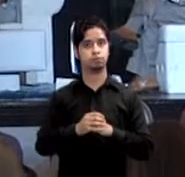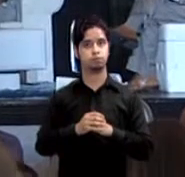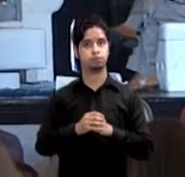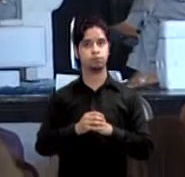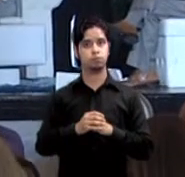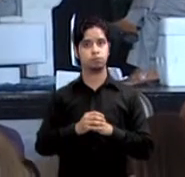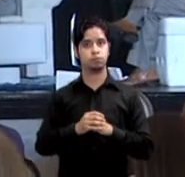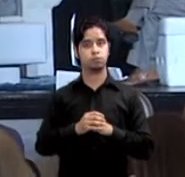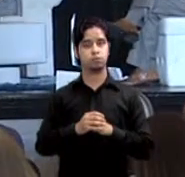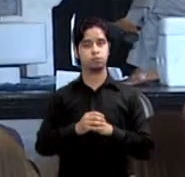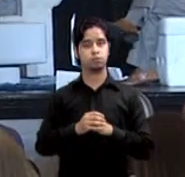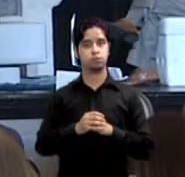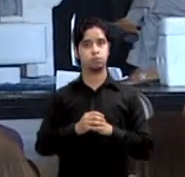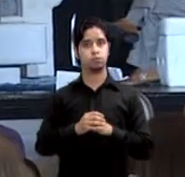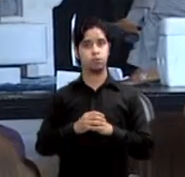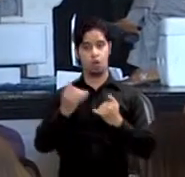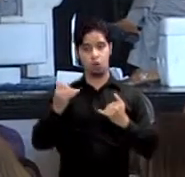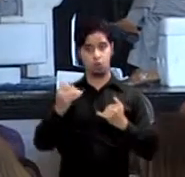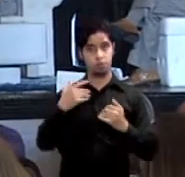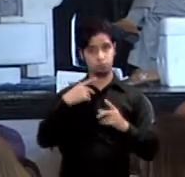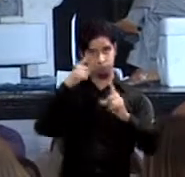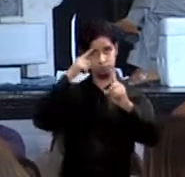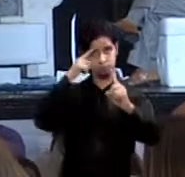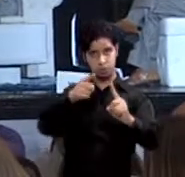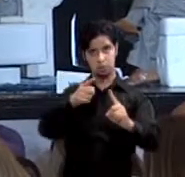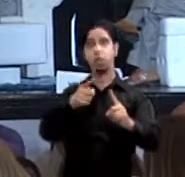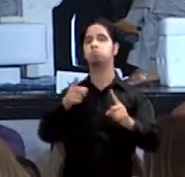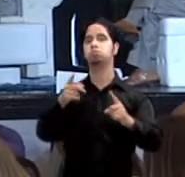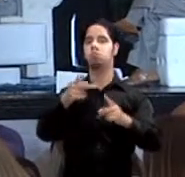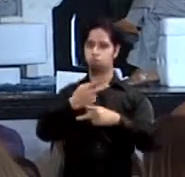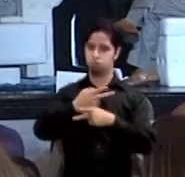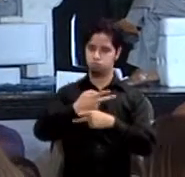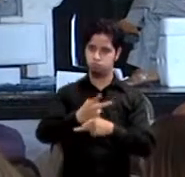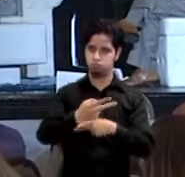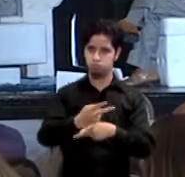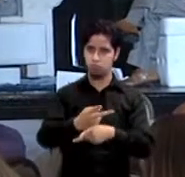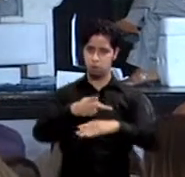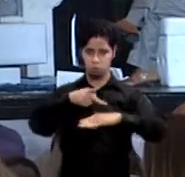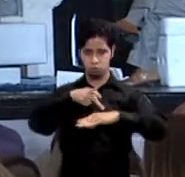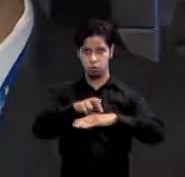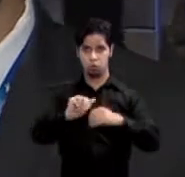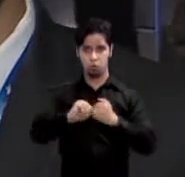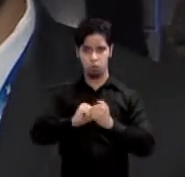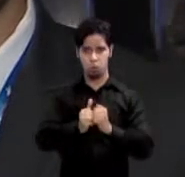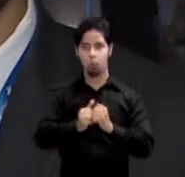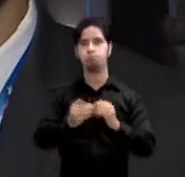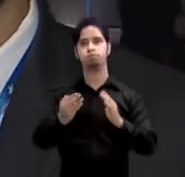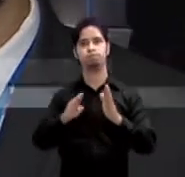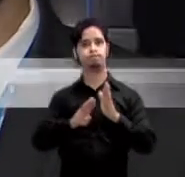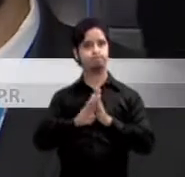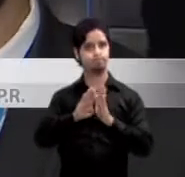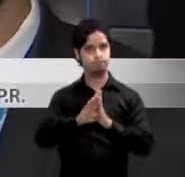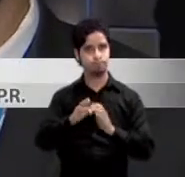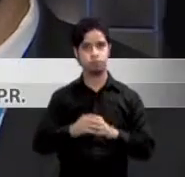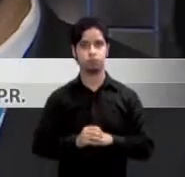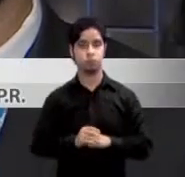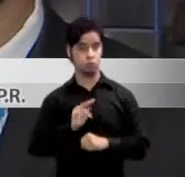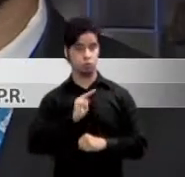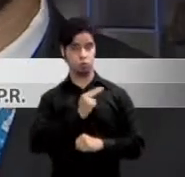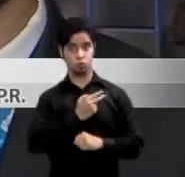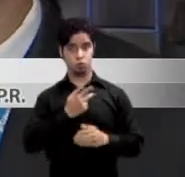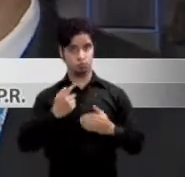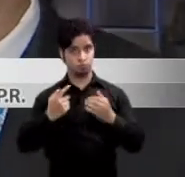común denominador es la excelente producción de la mano puertorriqueña y su desarrollo. We'll help to satisfy this need